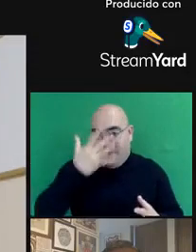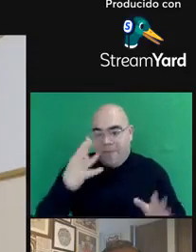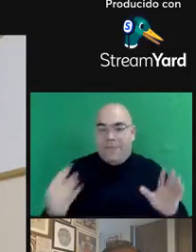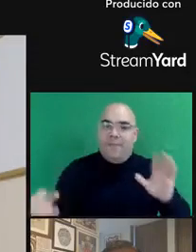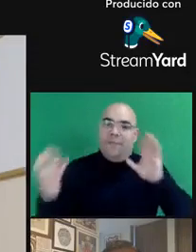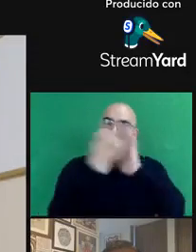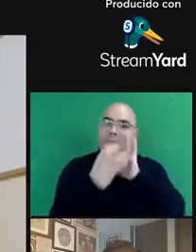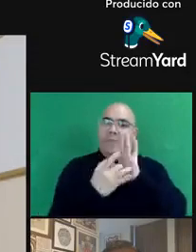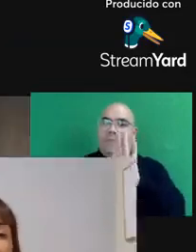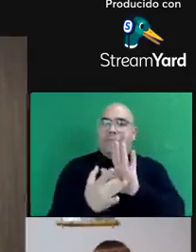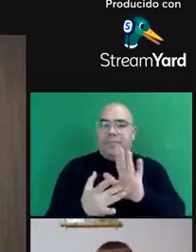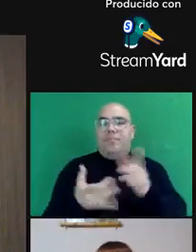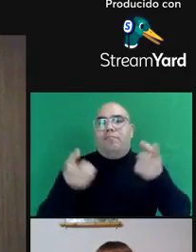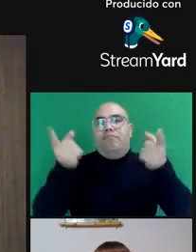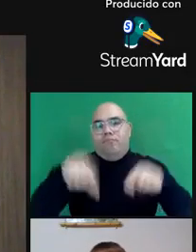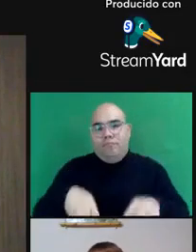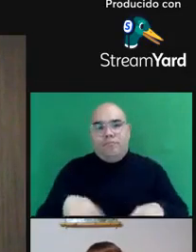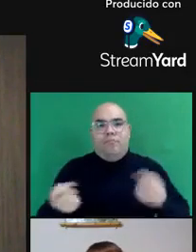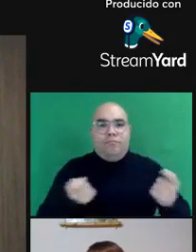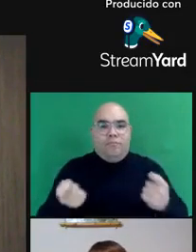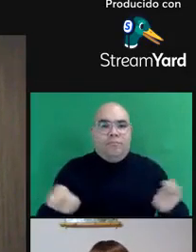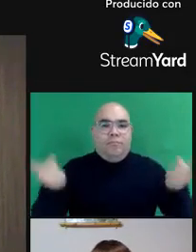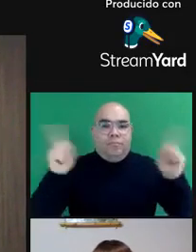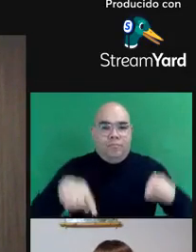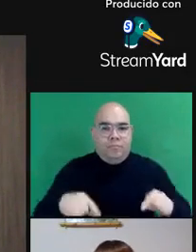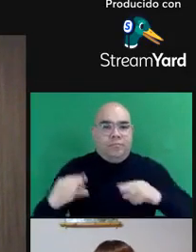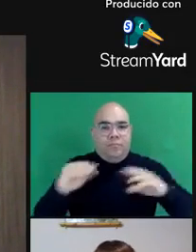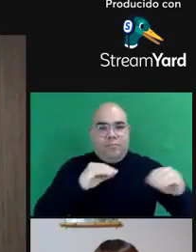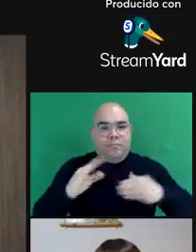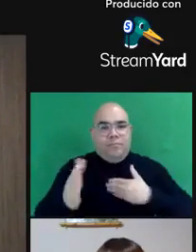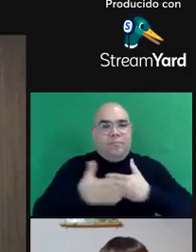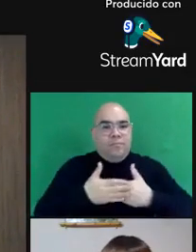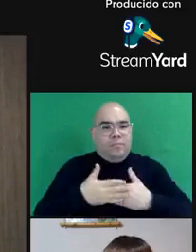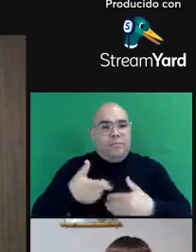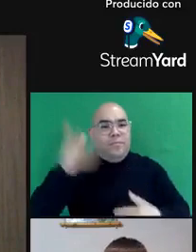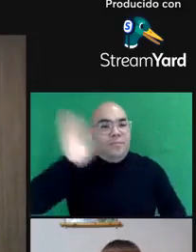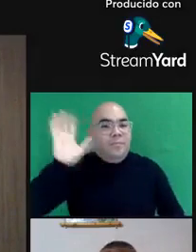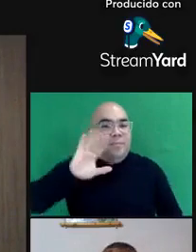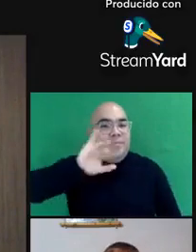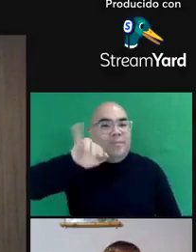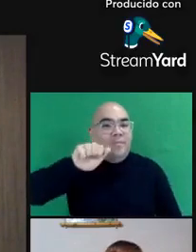Cultural. También para cerrar esta conversación. Ah, bueno, hola, Jair.